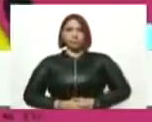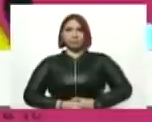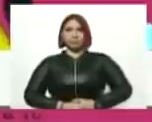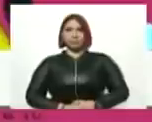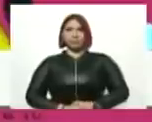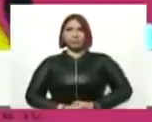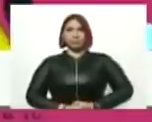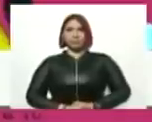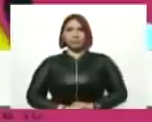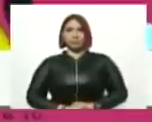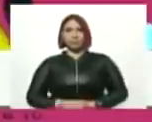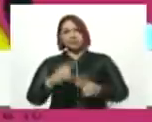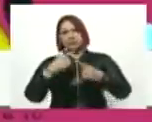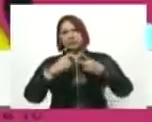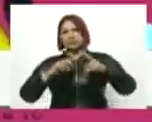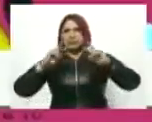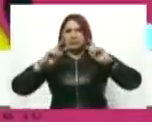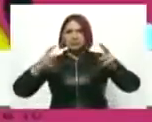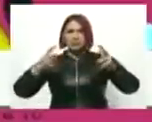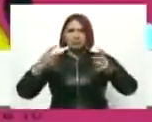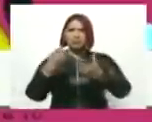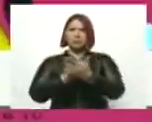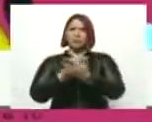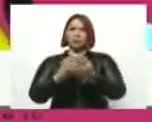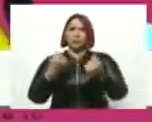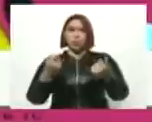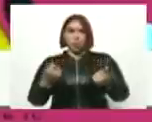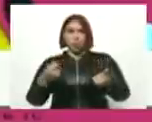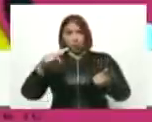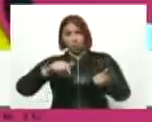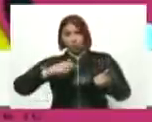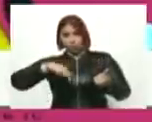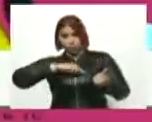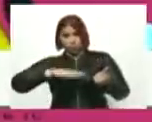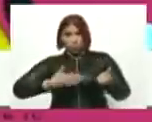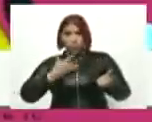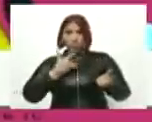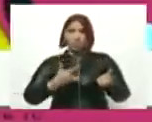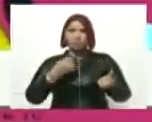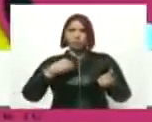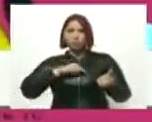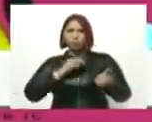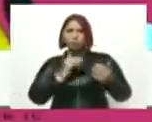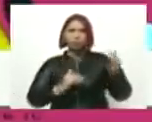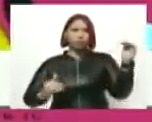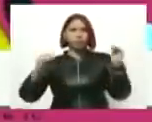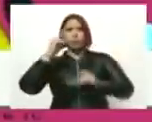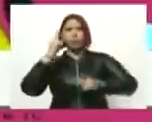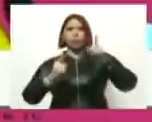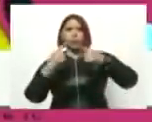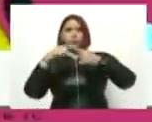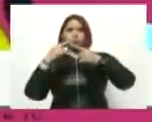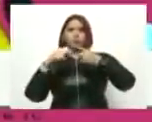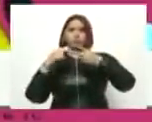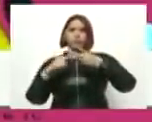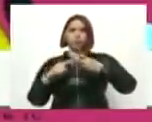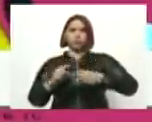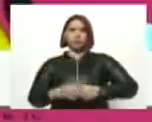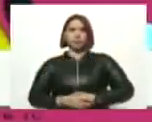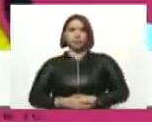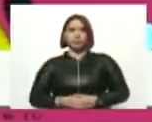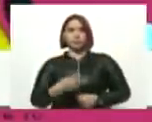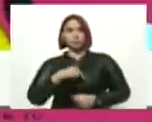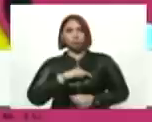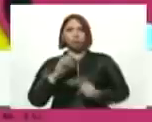El aspecto económico. Hoy nosotros podemos decir que hemos ido superando algunas cosas, que